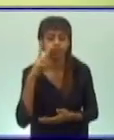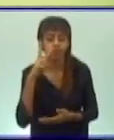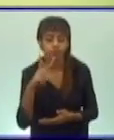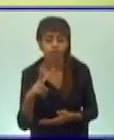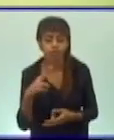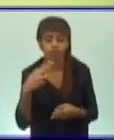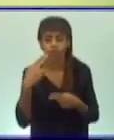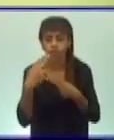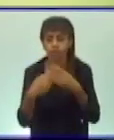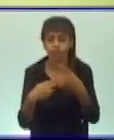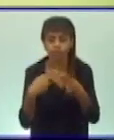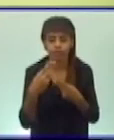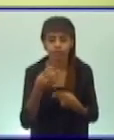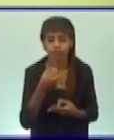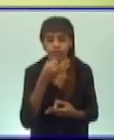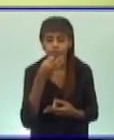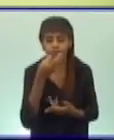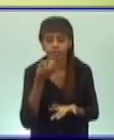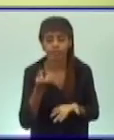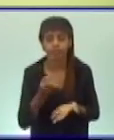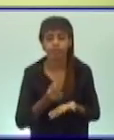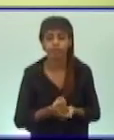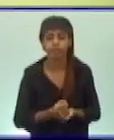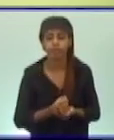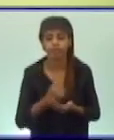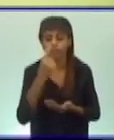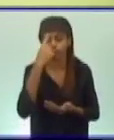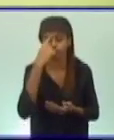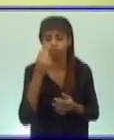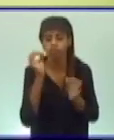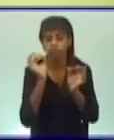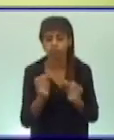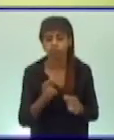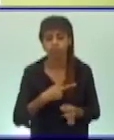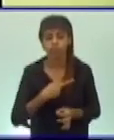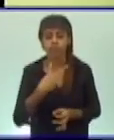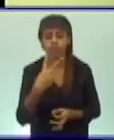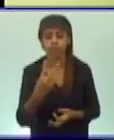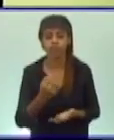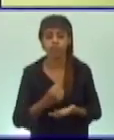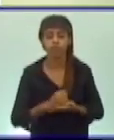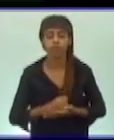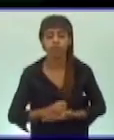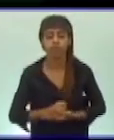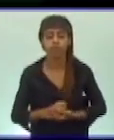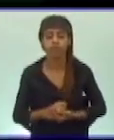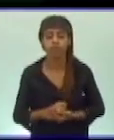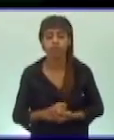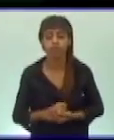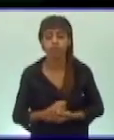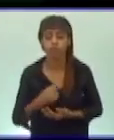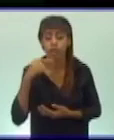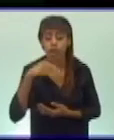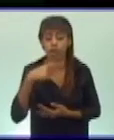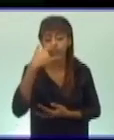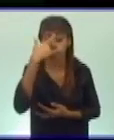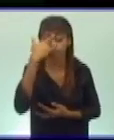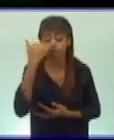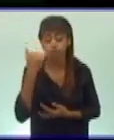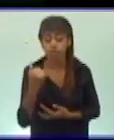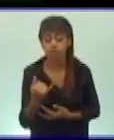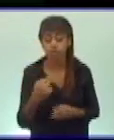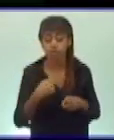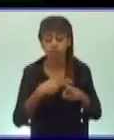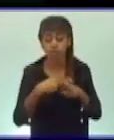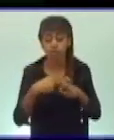lo que allí el Che manifestó de manera consciente y valiente. Ahora sí, la